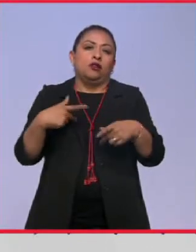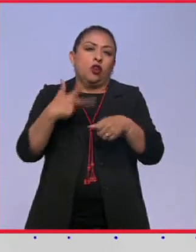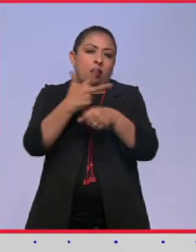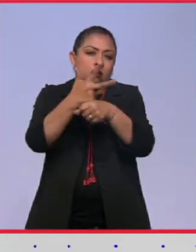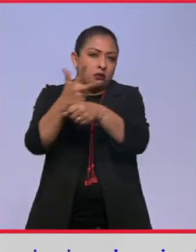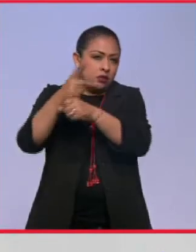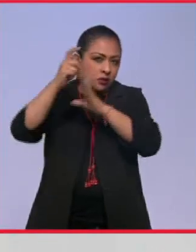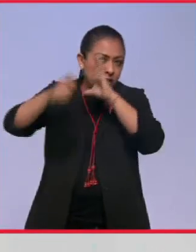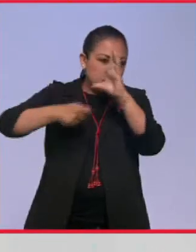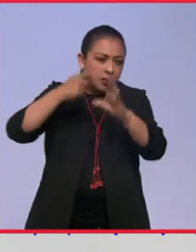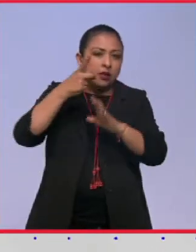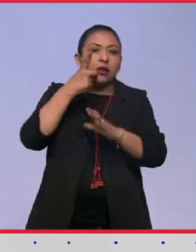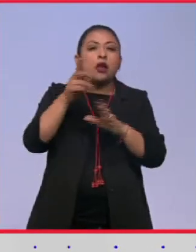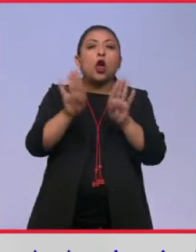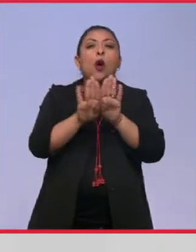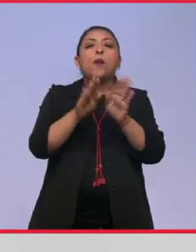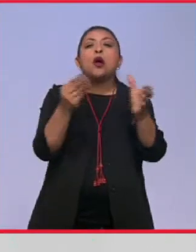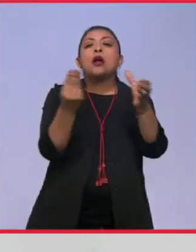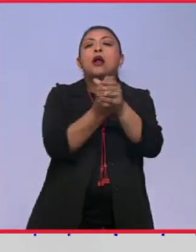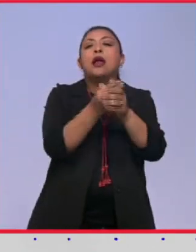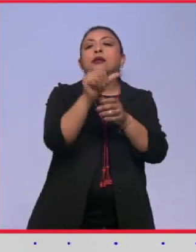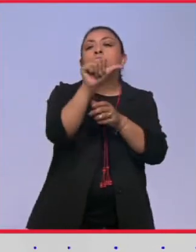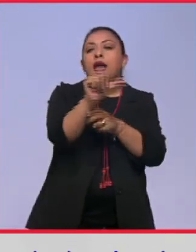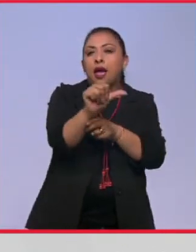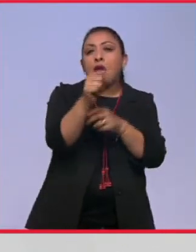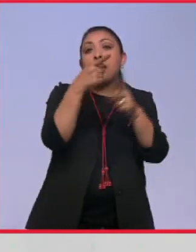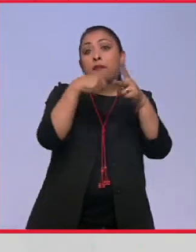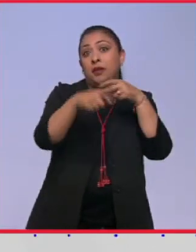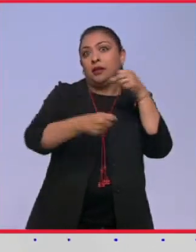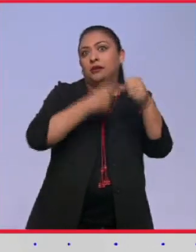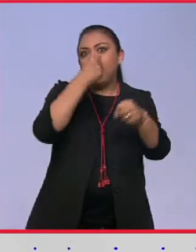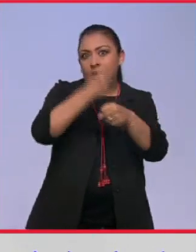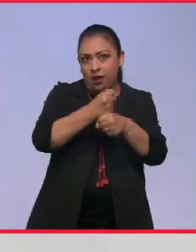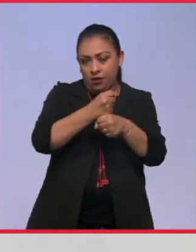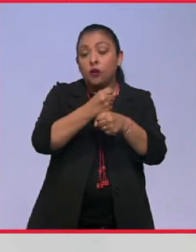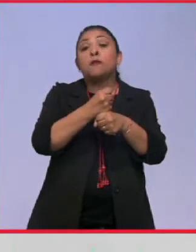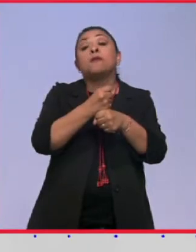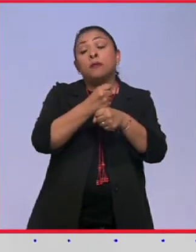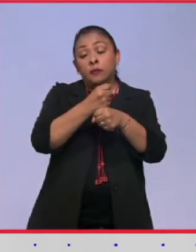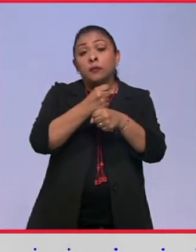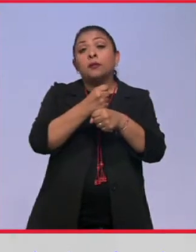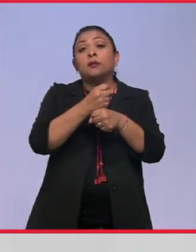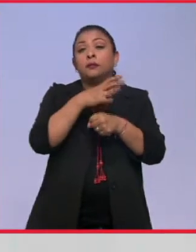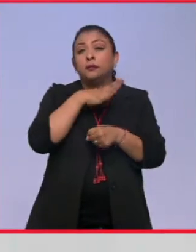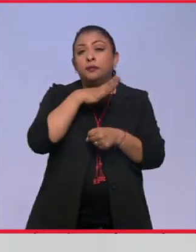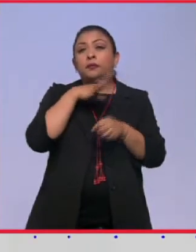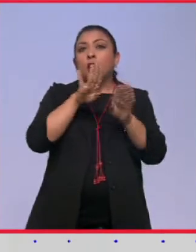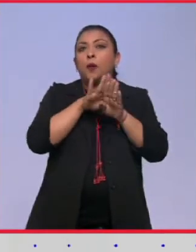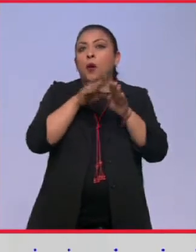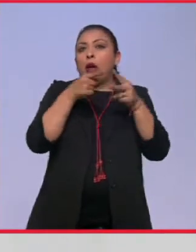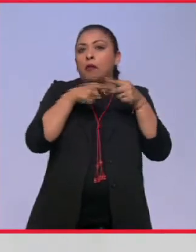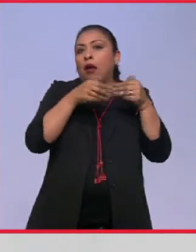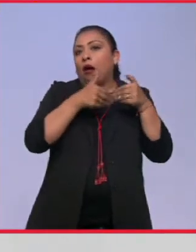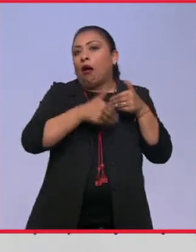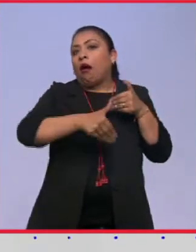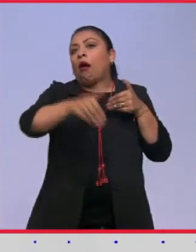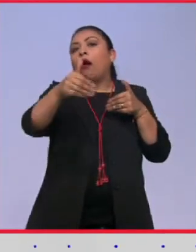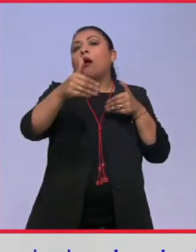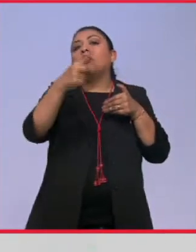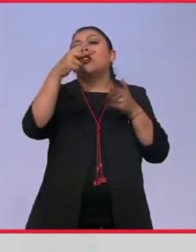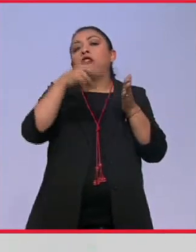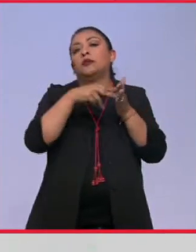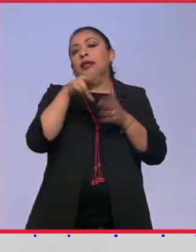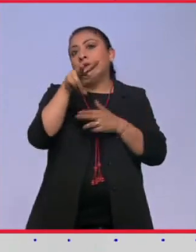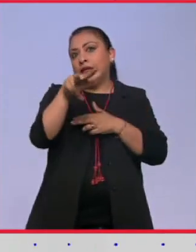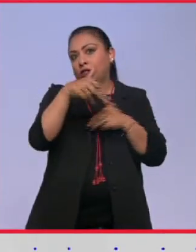estos llamados clase A, ¿no? Con los que empieza el año y que además es un parteaguas en lo que vamos a ver el resto de